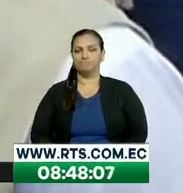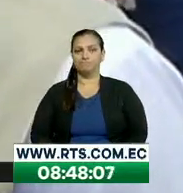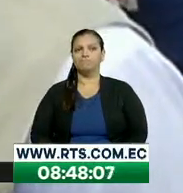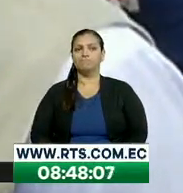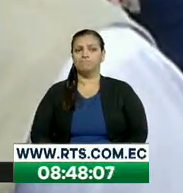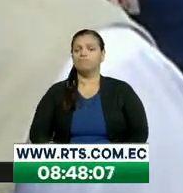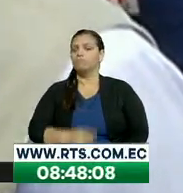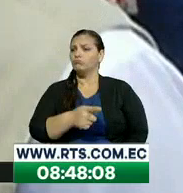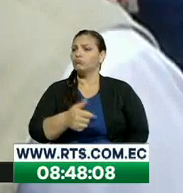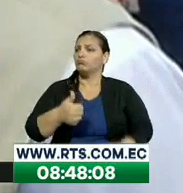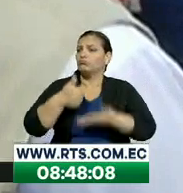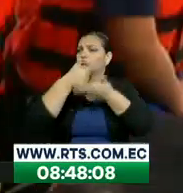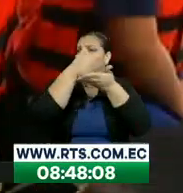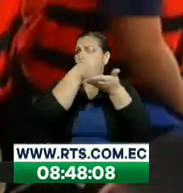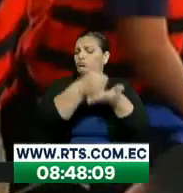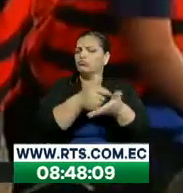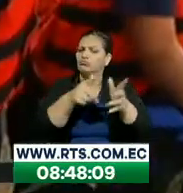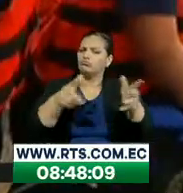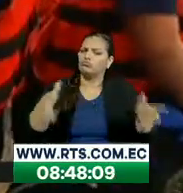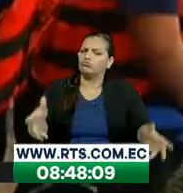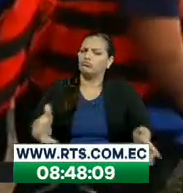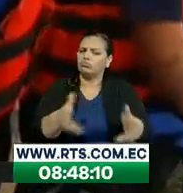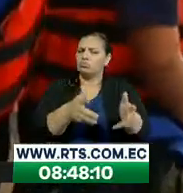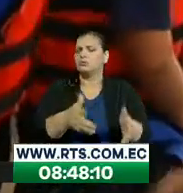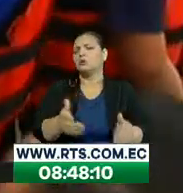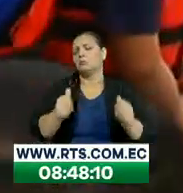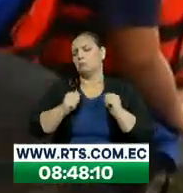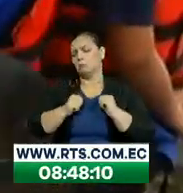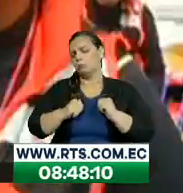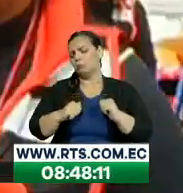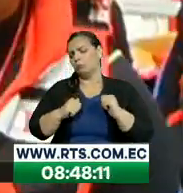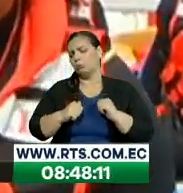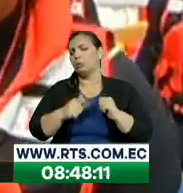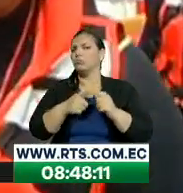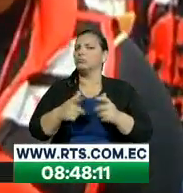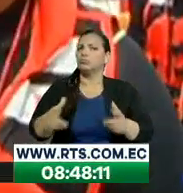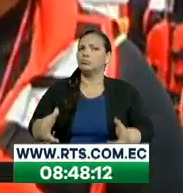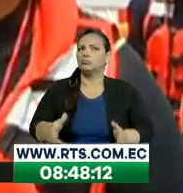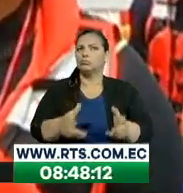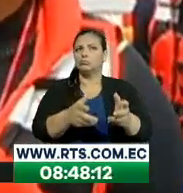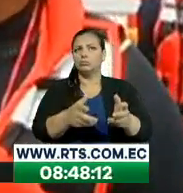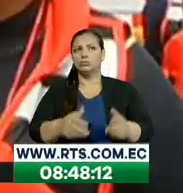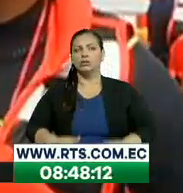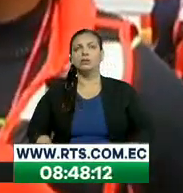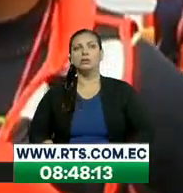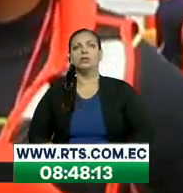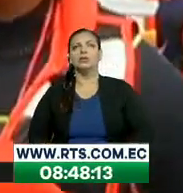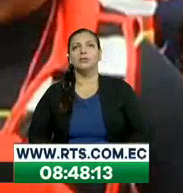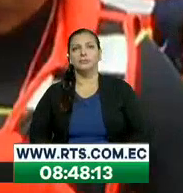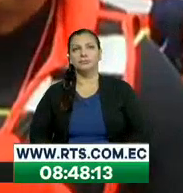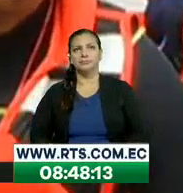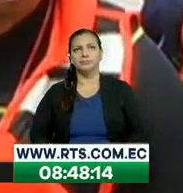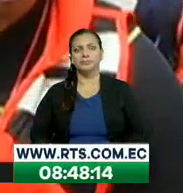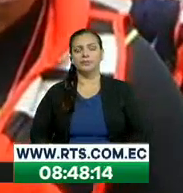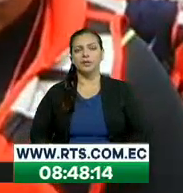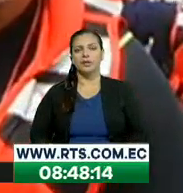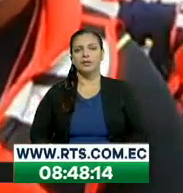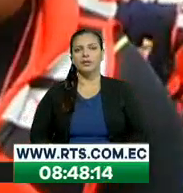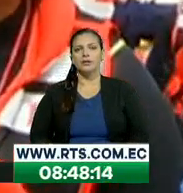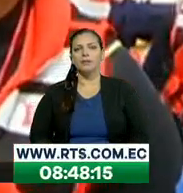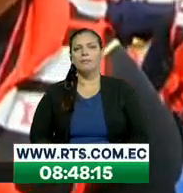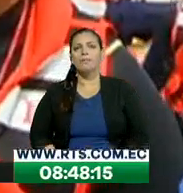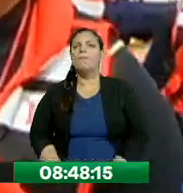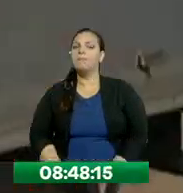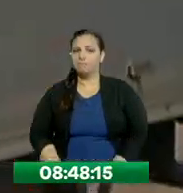en el que se encuentran anímica y emocionalmente ahora, a nuestros equipos de respuesta también, ya que en este caso se ha tratado de